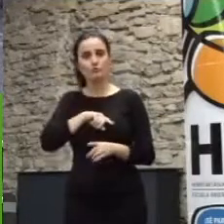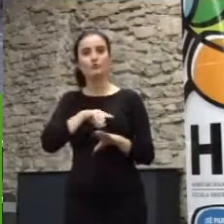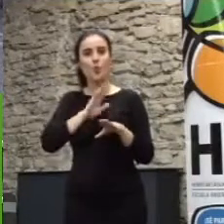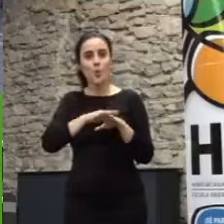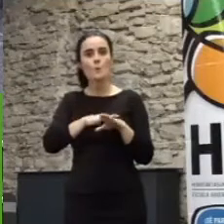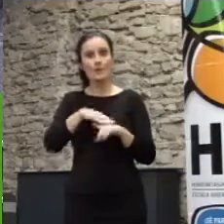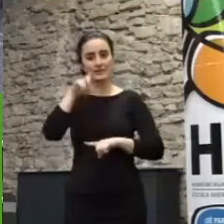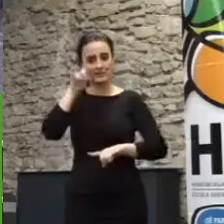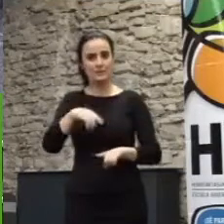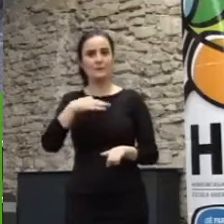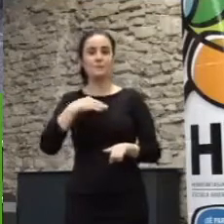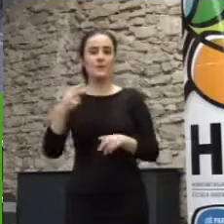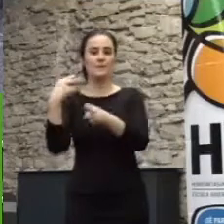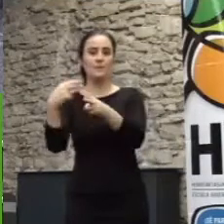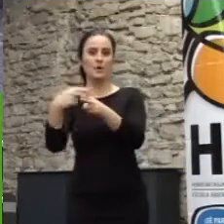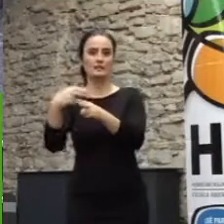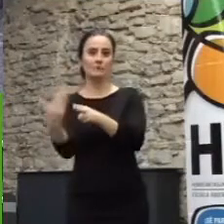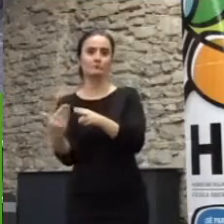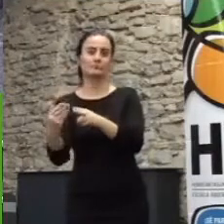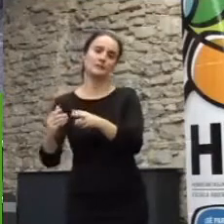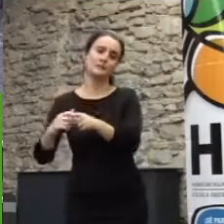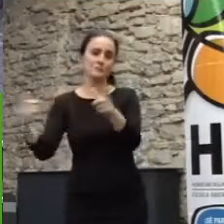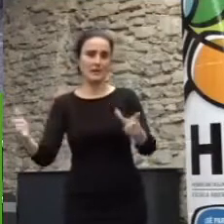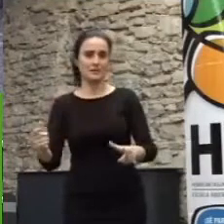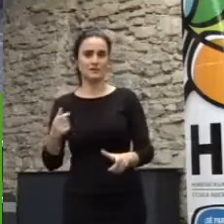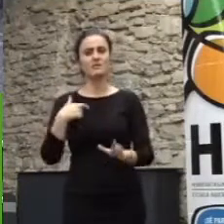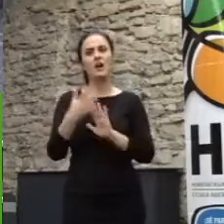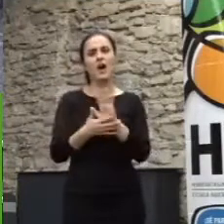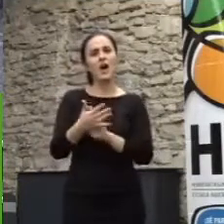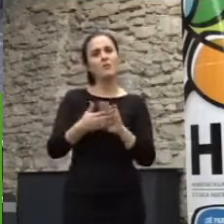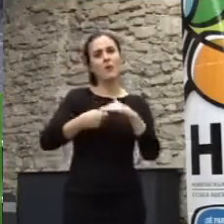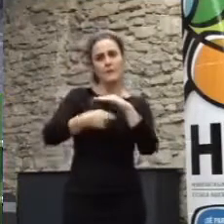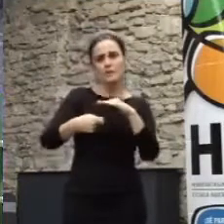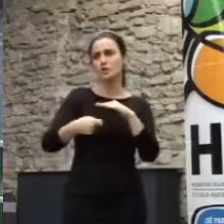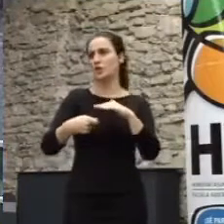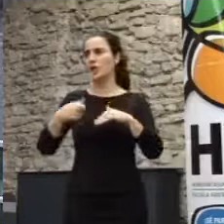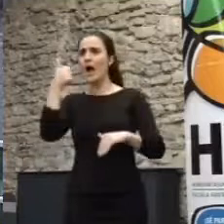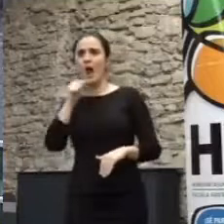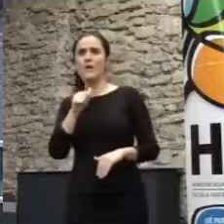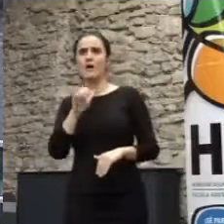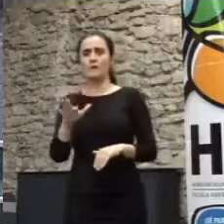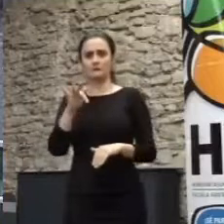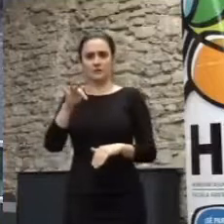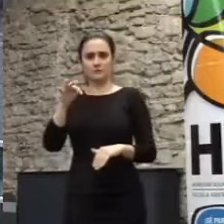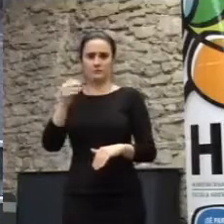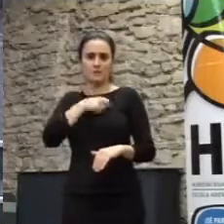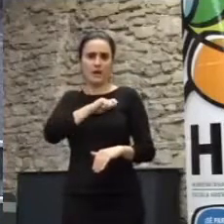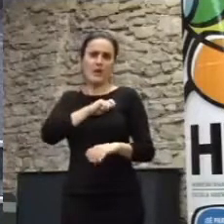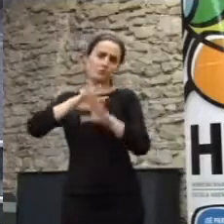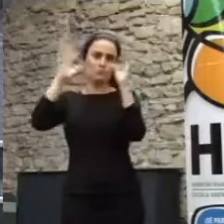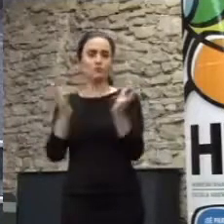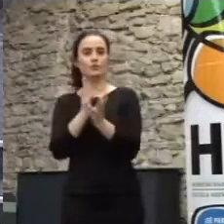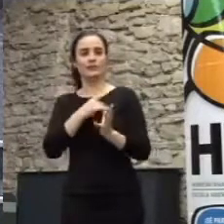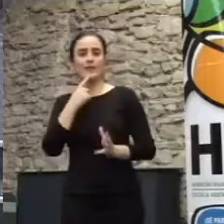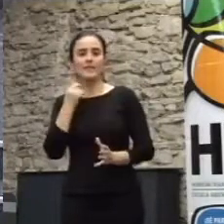demos quizá más importancia a la que tiene. Y por nosotros hablo de Vitoria, de Álava, de España y casi casi del mundo. De que le